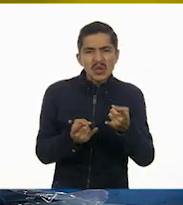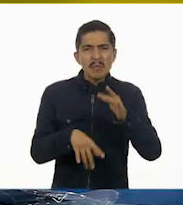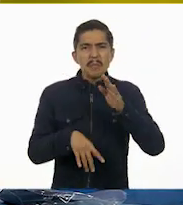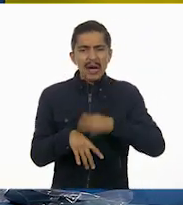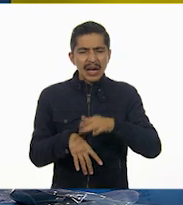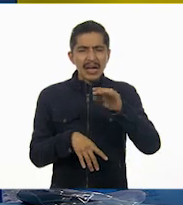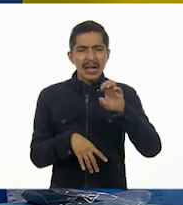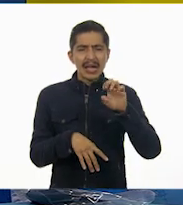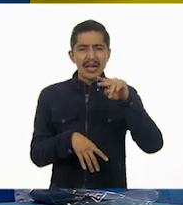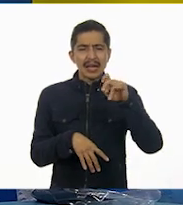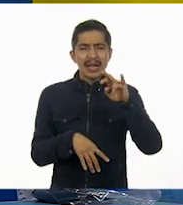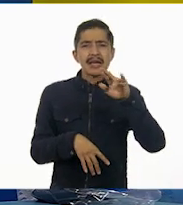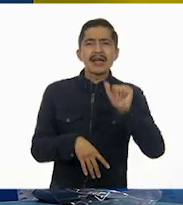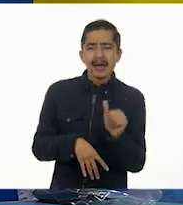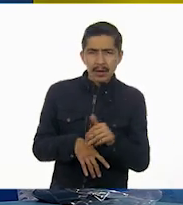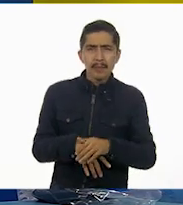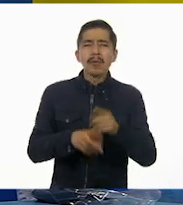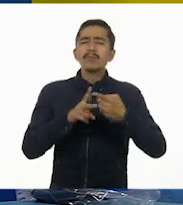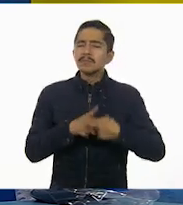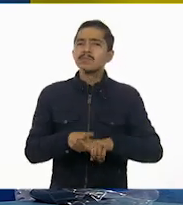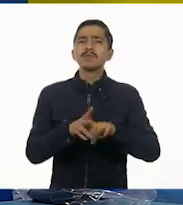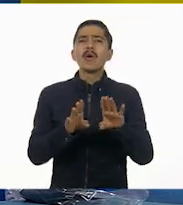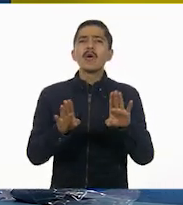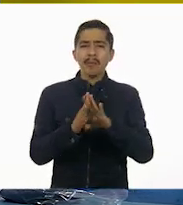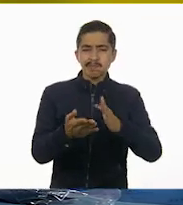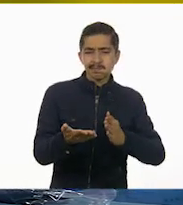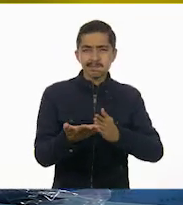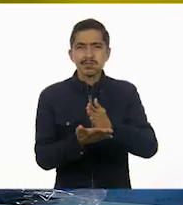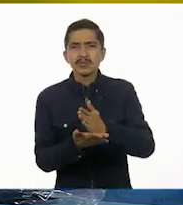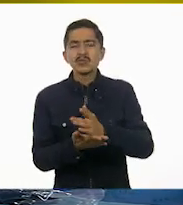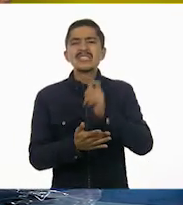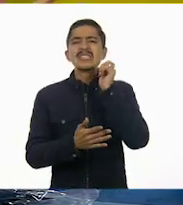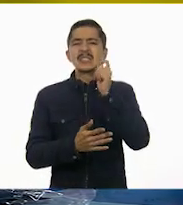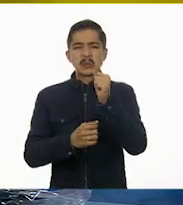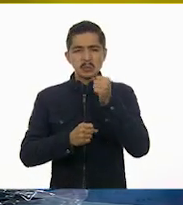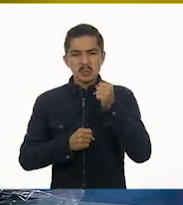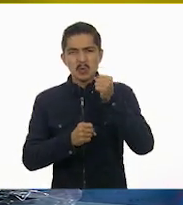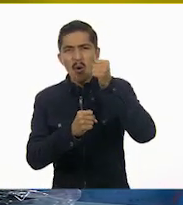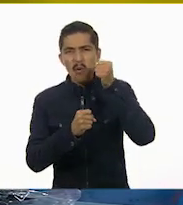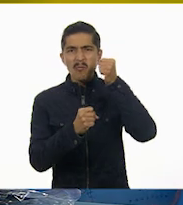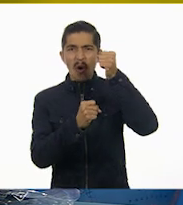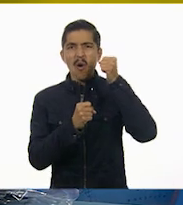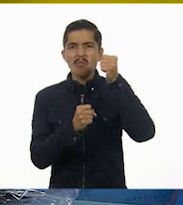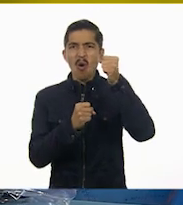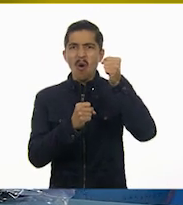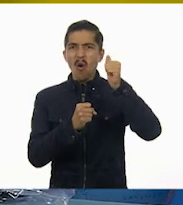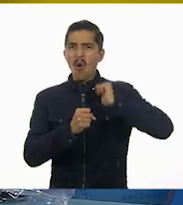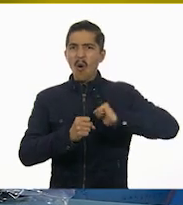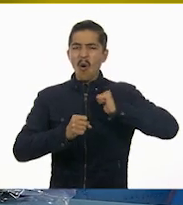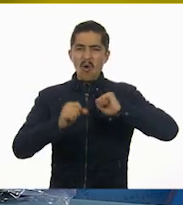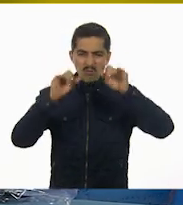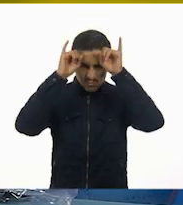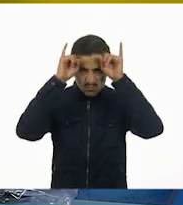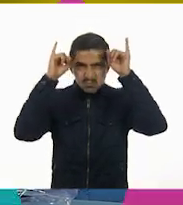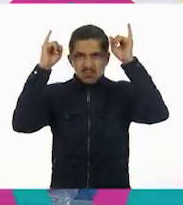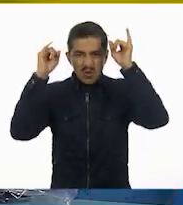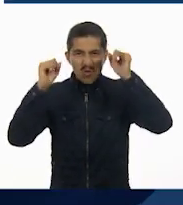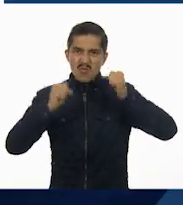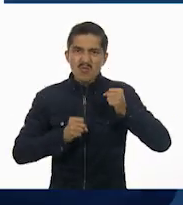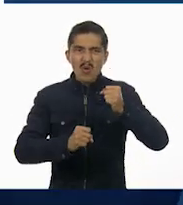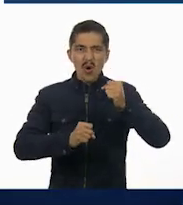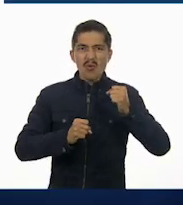Eneida, la cual comienza con la invasión de los espartanos a los troyanos. Luego, Eneas huye con